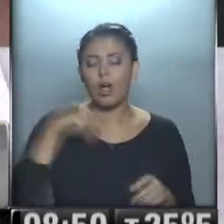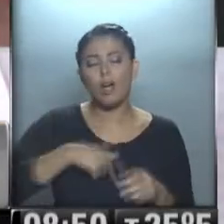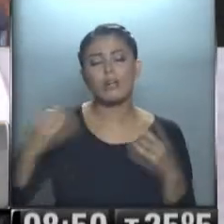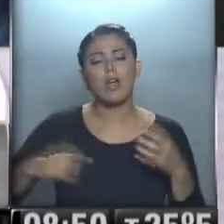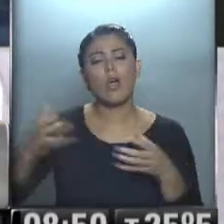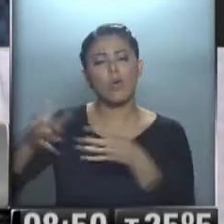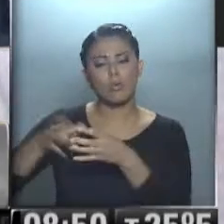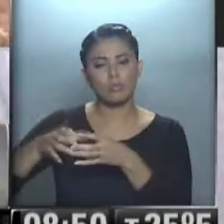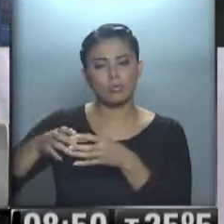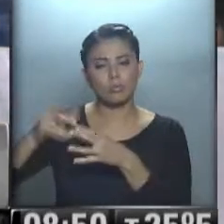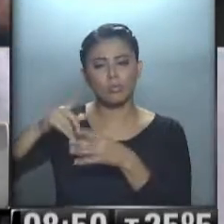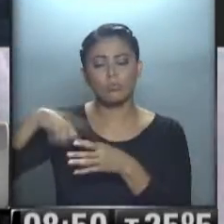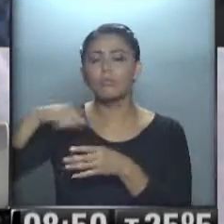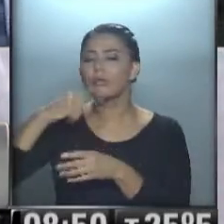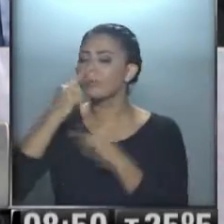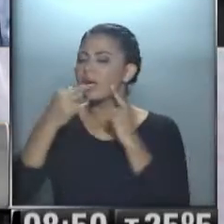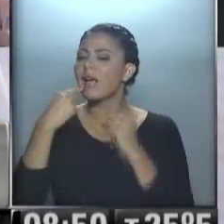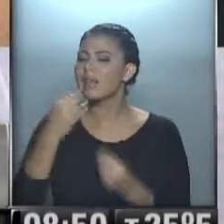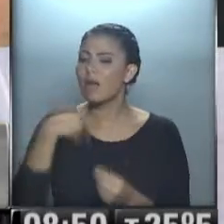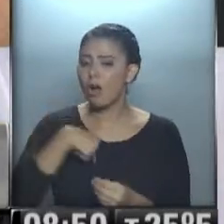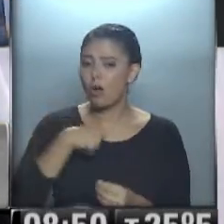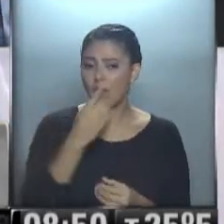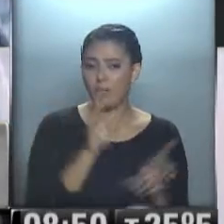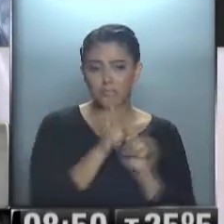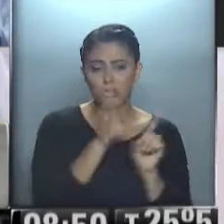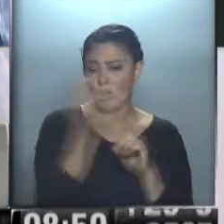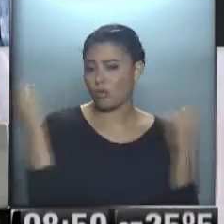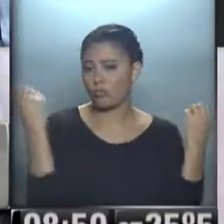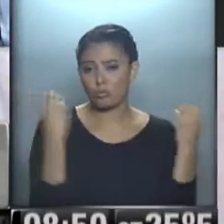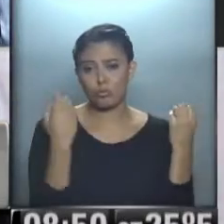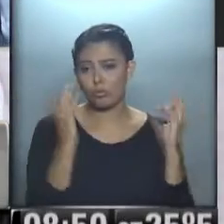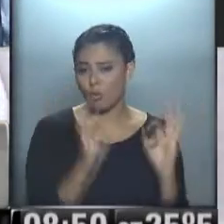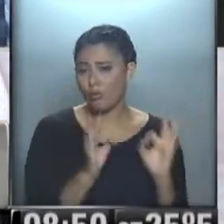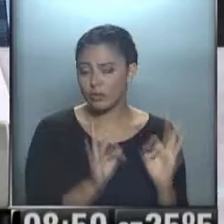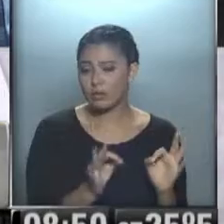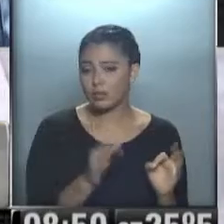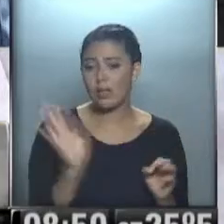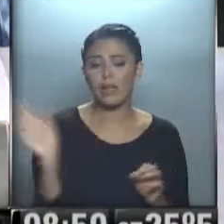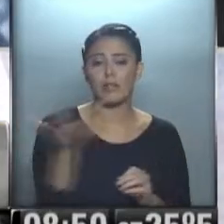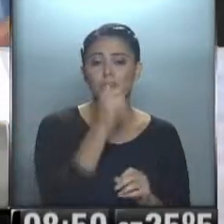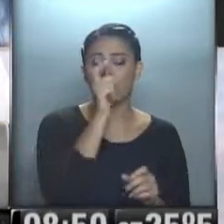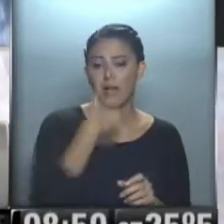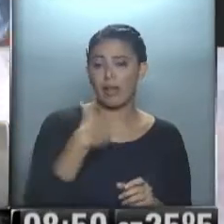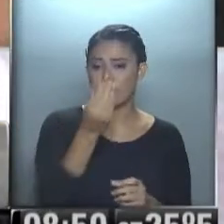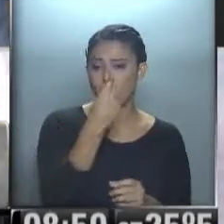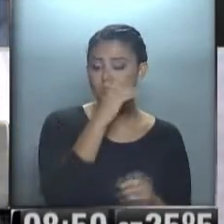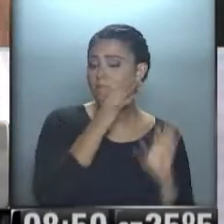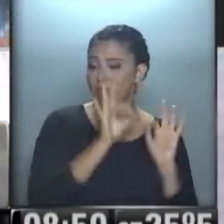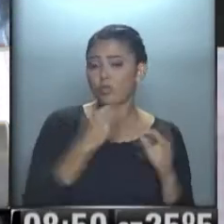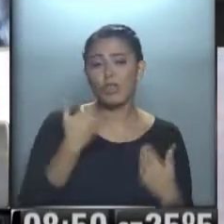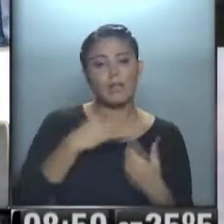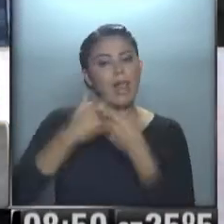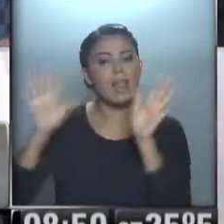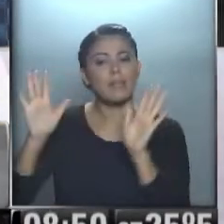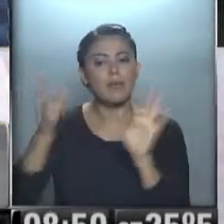dice la mesa enlace dice hay suficiente trigo está asegurado totalmente asegurado el abastecimiento interno por lo tanto hay que liberar el mercado